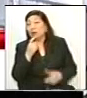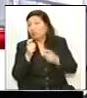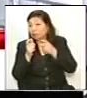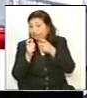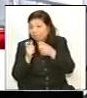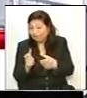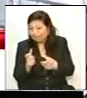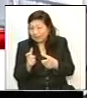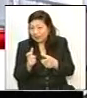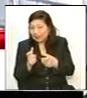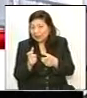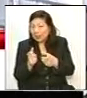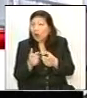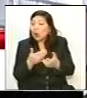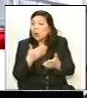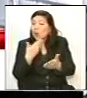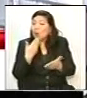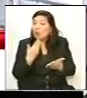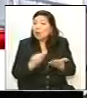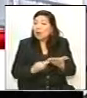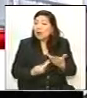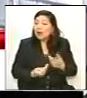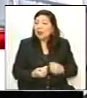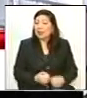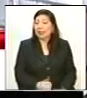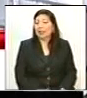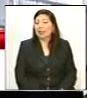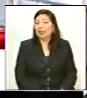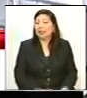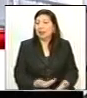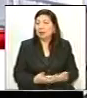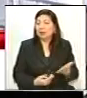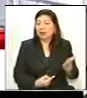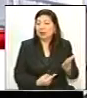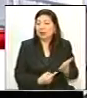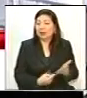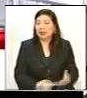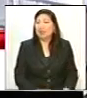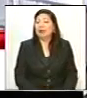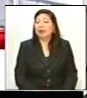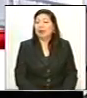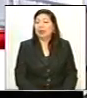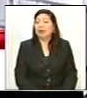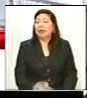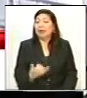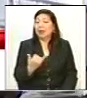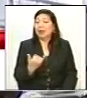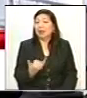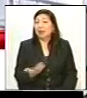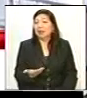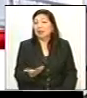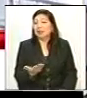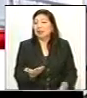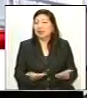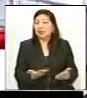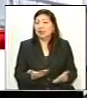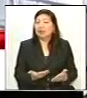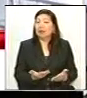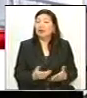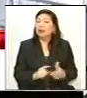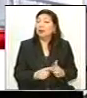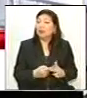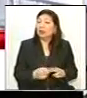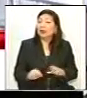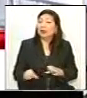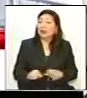a la calidad de la intervención es el expediente técnico, ¿no? Y eso, digamos, lo estamos empezando